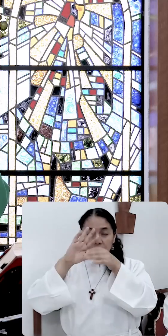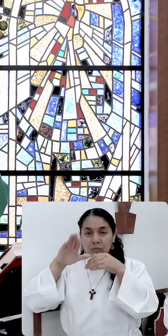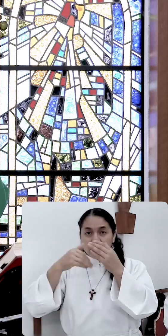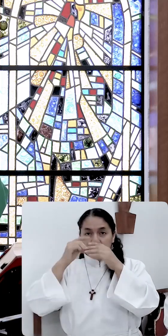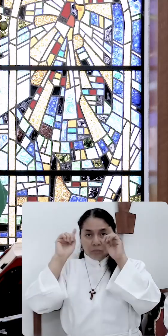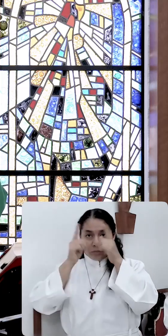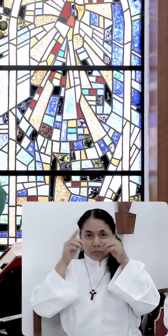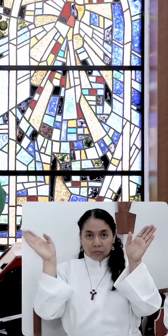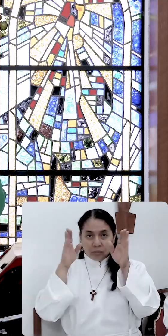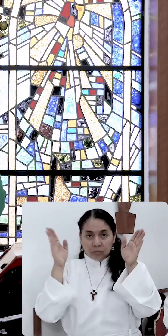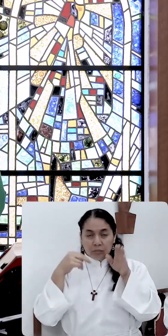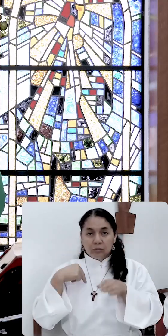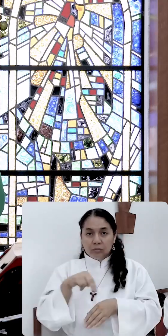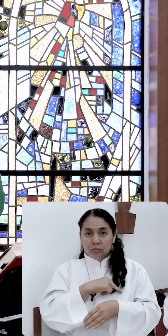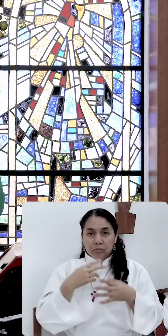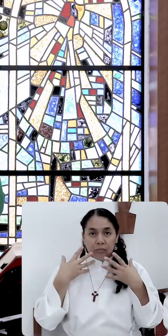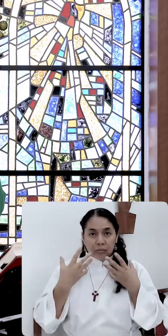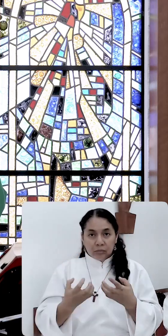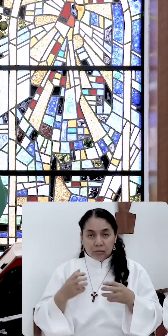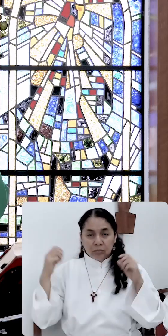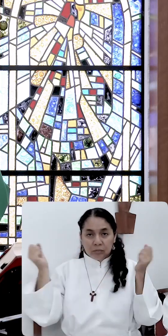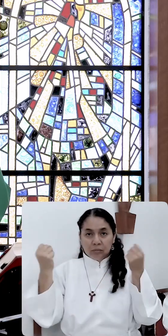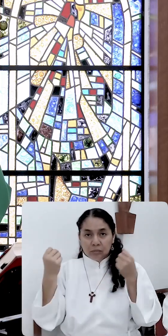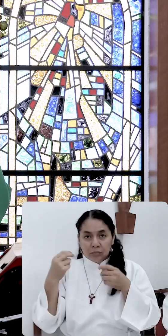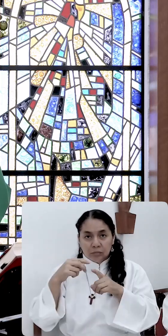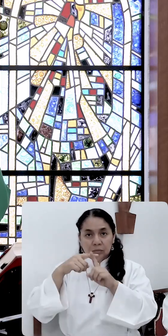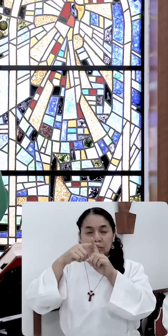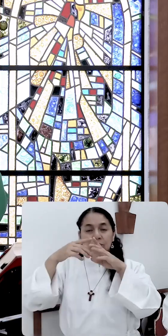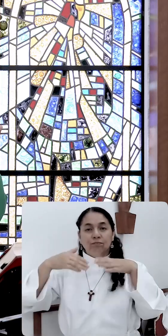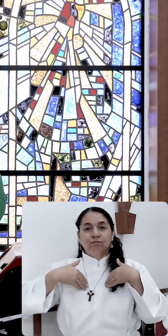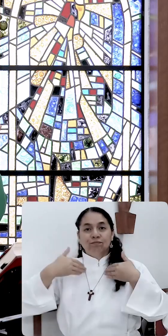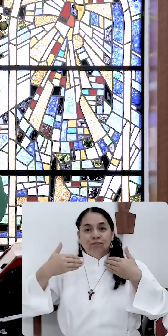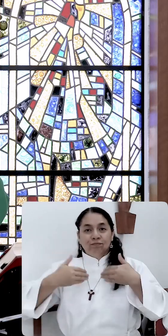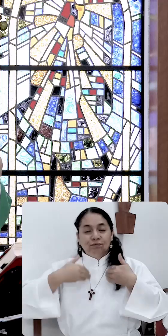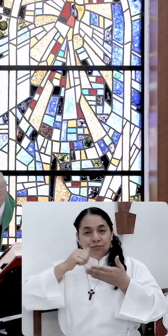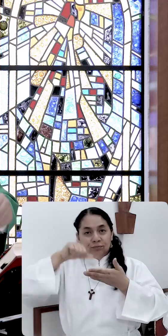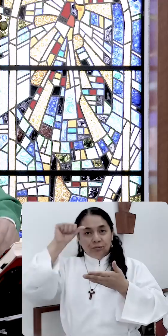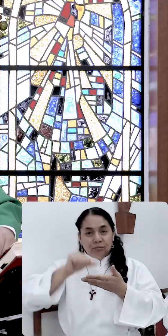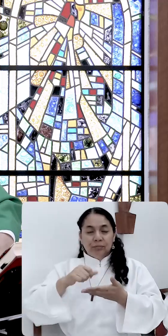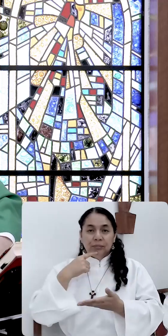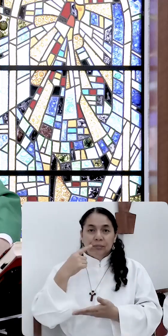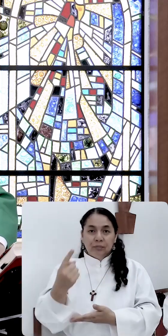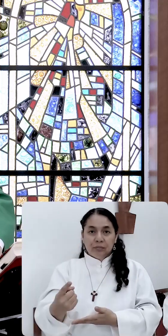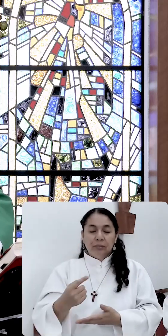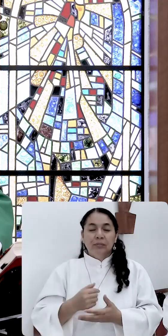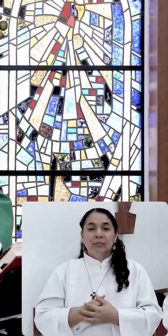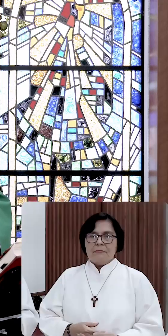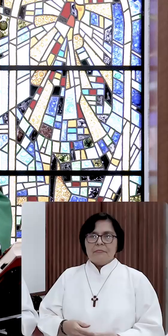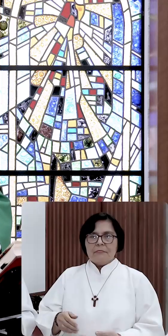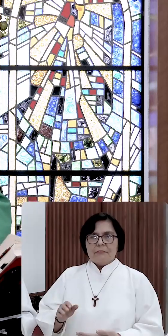ángeles, nosotros queremos celebrarte y jubilosos te alabamos diciendo: